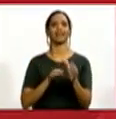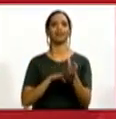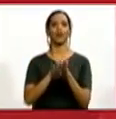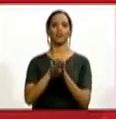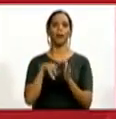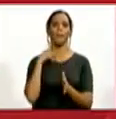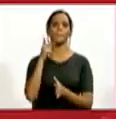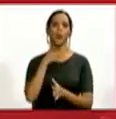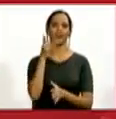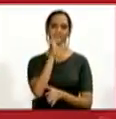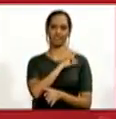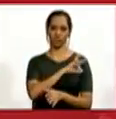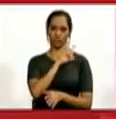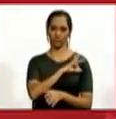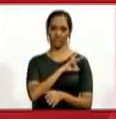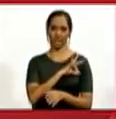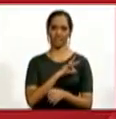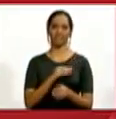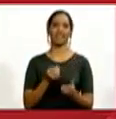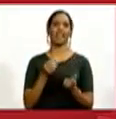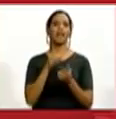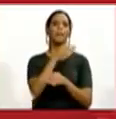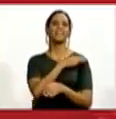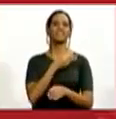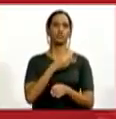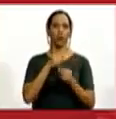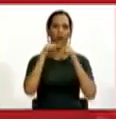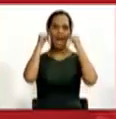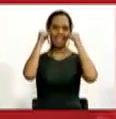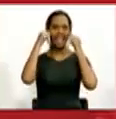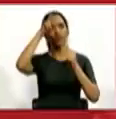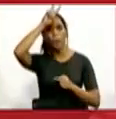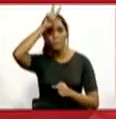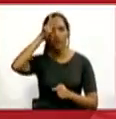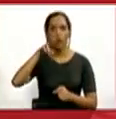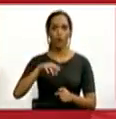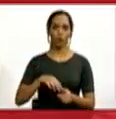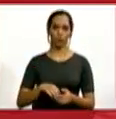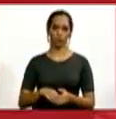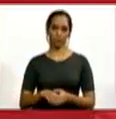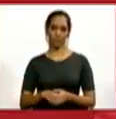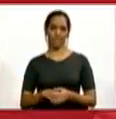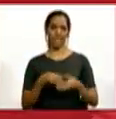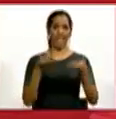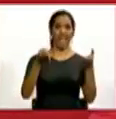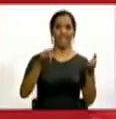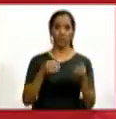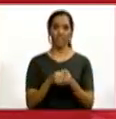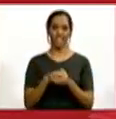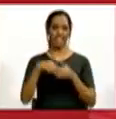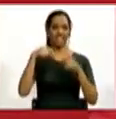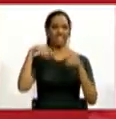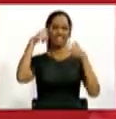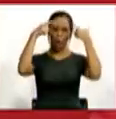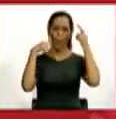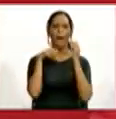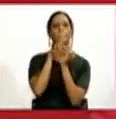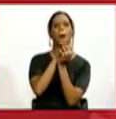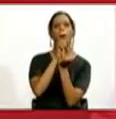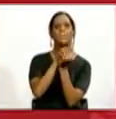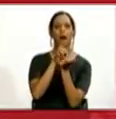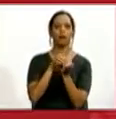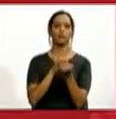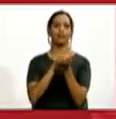política social que es Misión Sonrisa, estúpido. Ya eso de chavistas desdentados